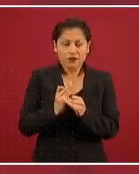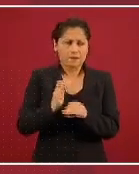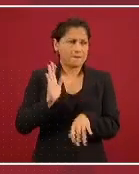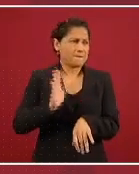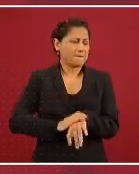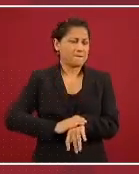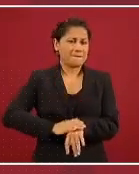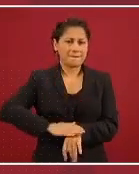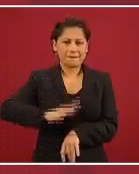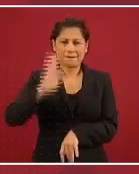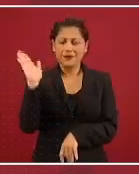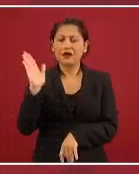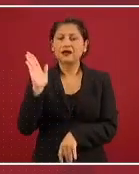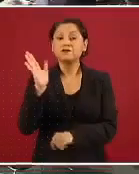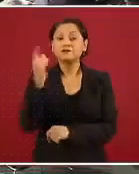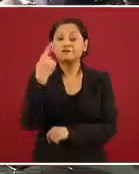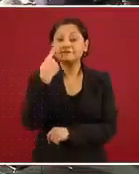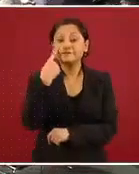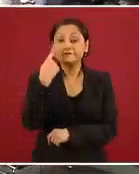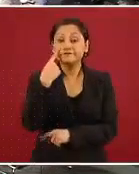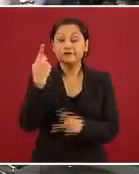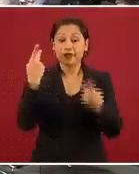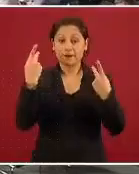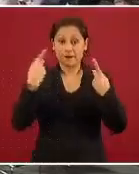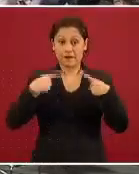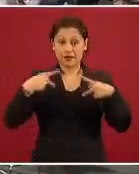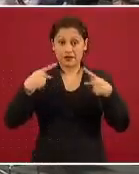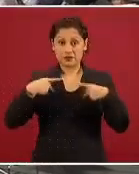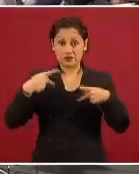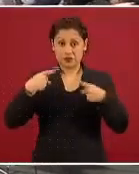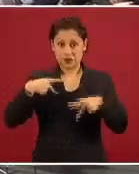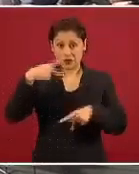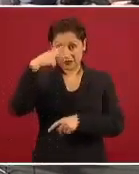la gente está más consciente,